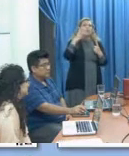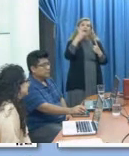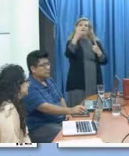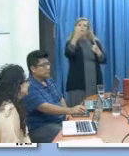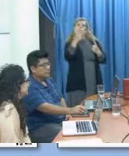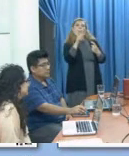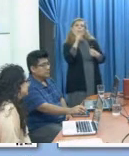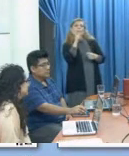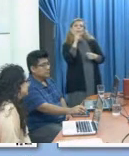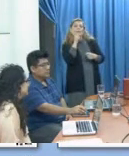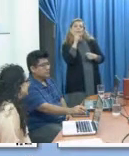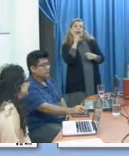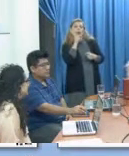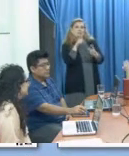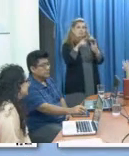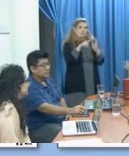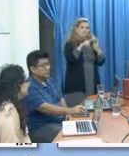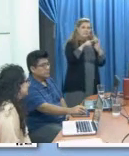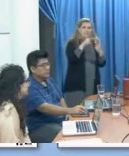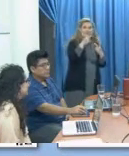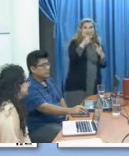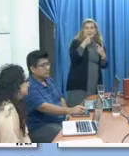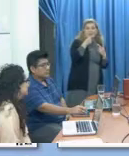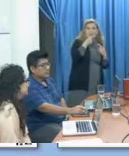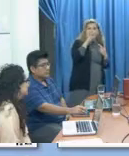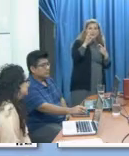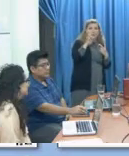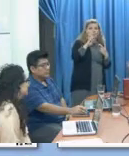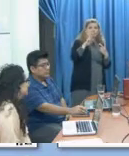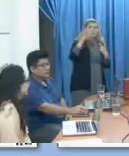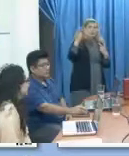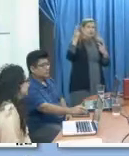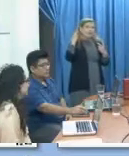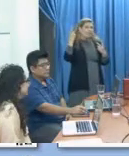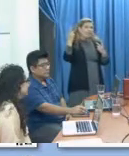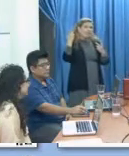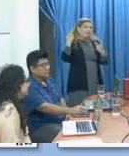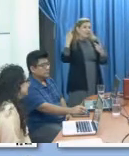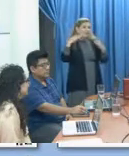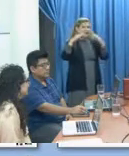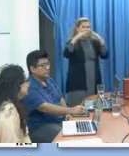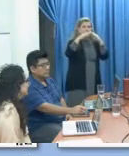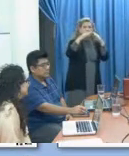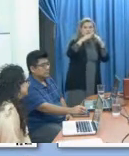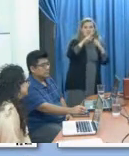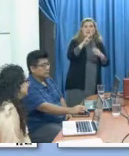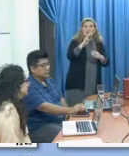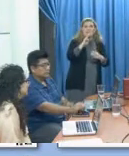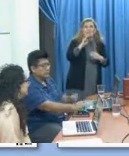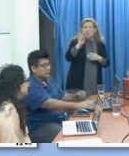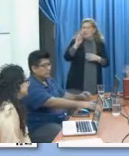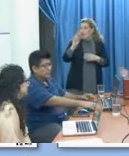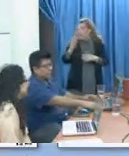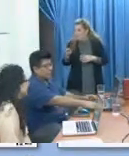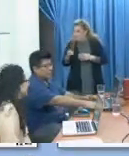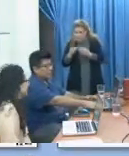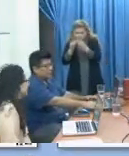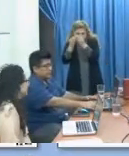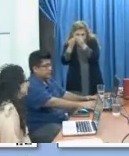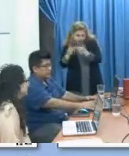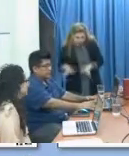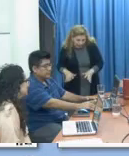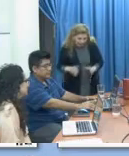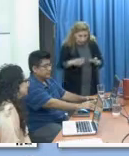padres. Si el niño no responde al ruido del medio ambiente, dice la mamá, pues me di cuenta porque se me cayó